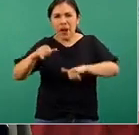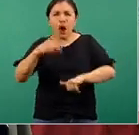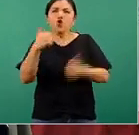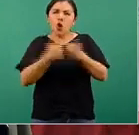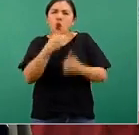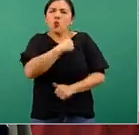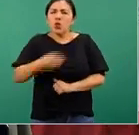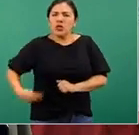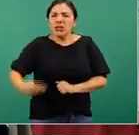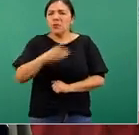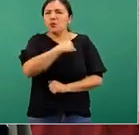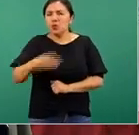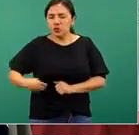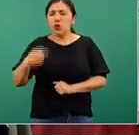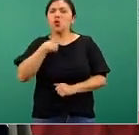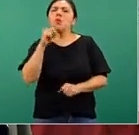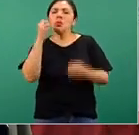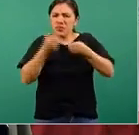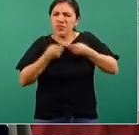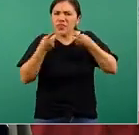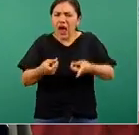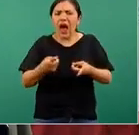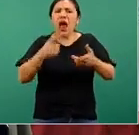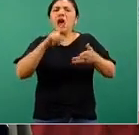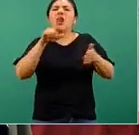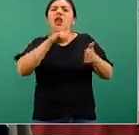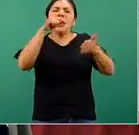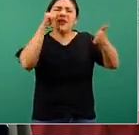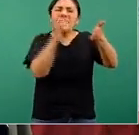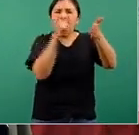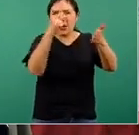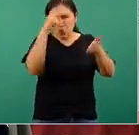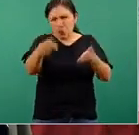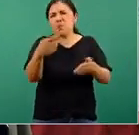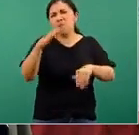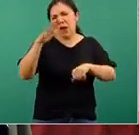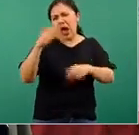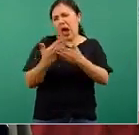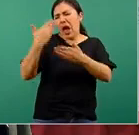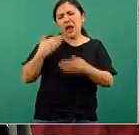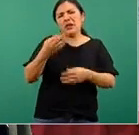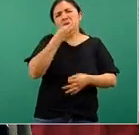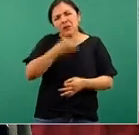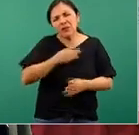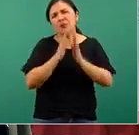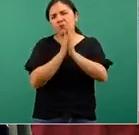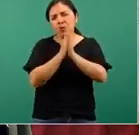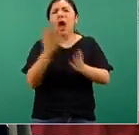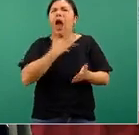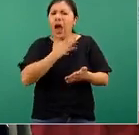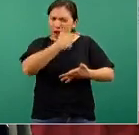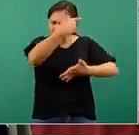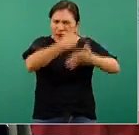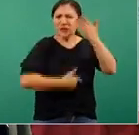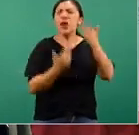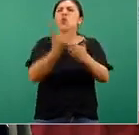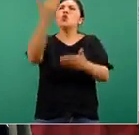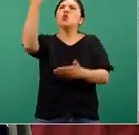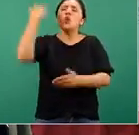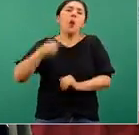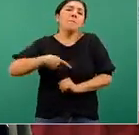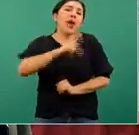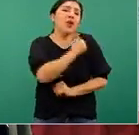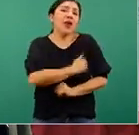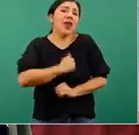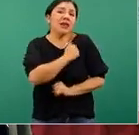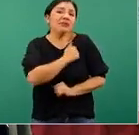donde existe una lista completa de municipios. Esto lo han pedido ustedes en varias ocasiones. La lista existe desde hace mucho tiempo. Lástima que